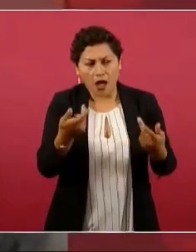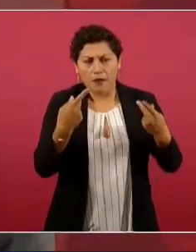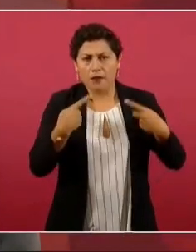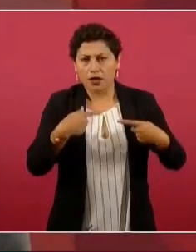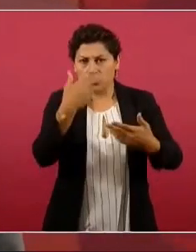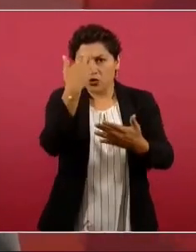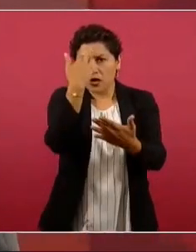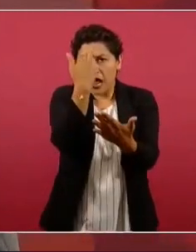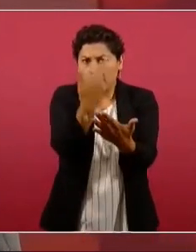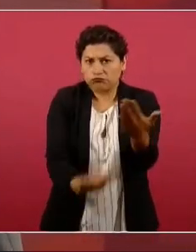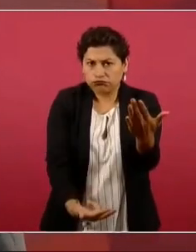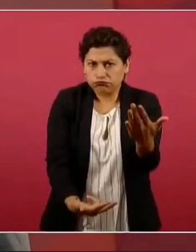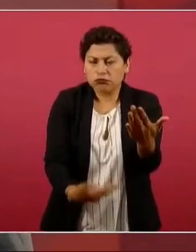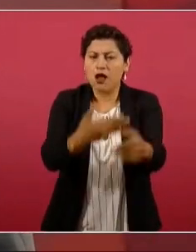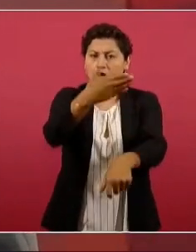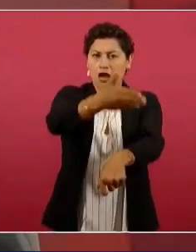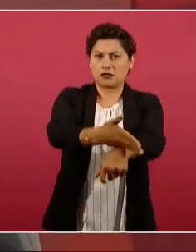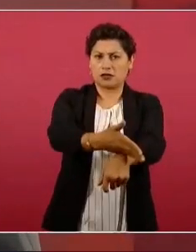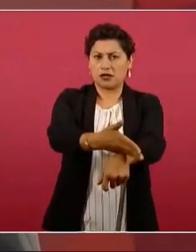prevenir